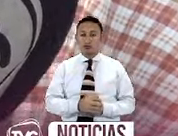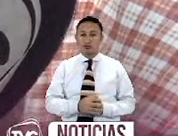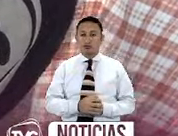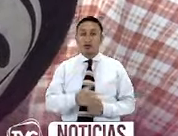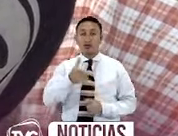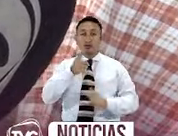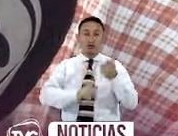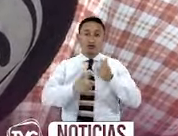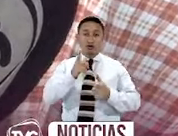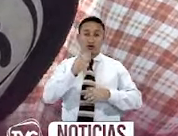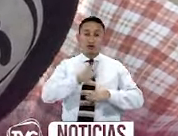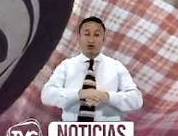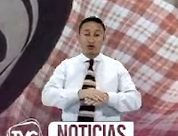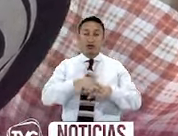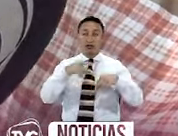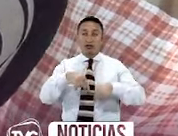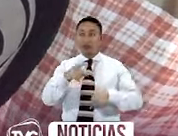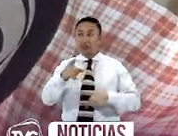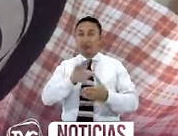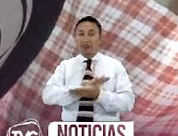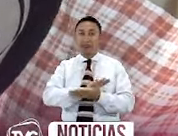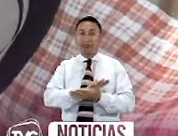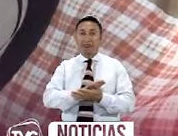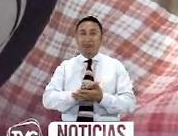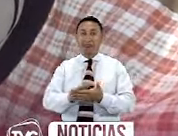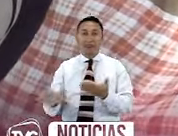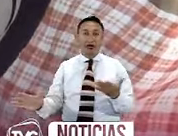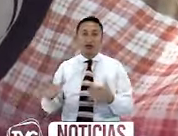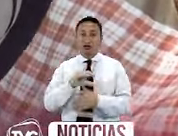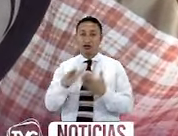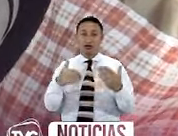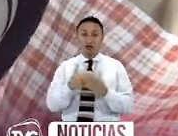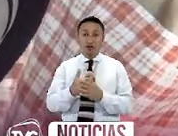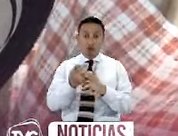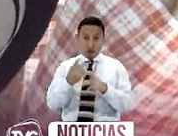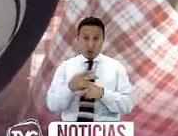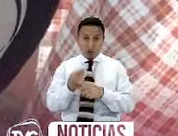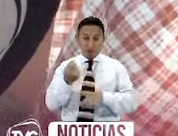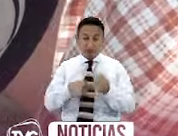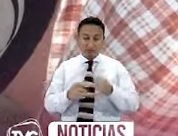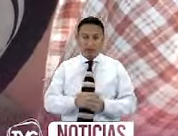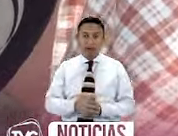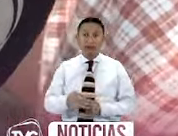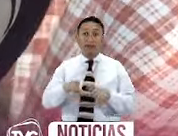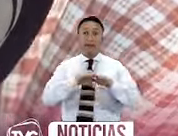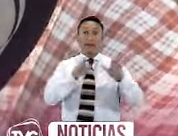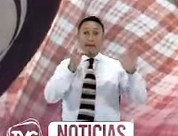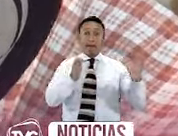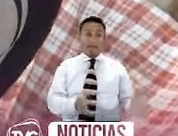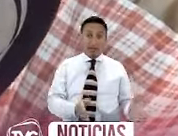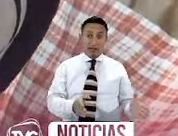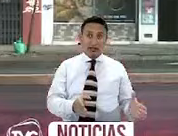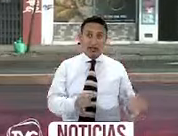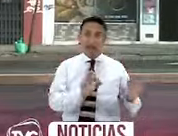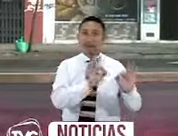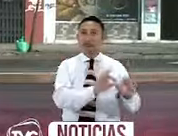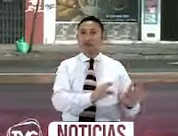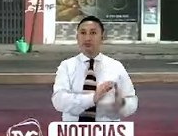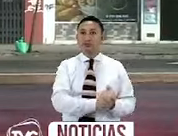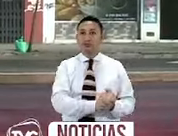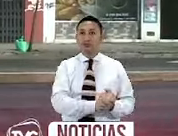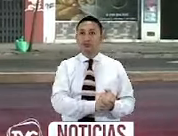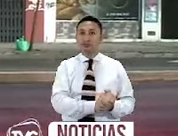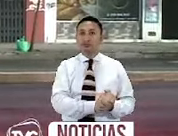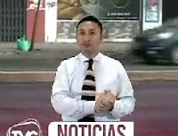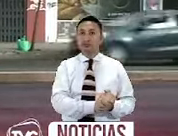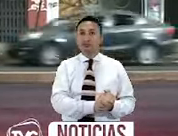productos. Me dejaron vacío el local, o sea, vacío. Todo lo que es de productos. No se me llevaron las mesas porque no pudieron sacarlas. Es el tramo entre las 6